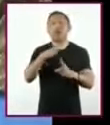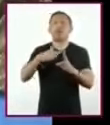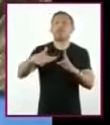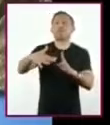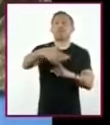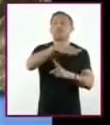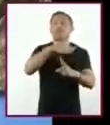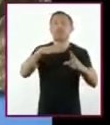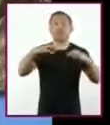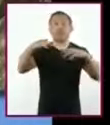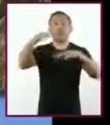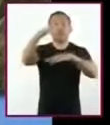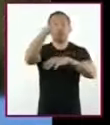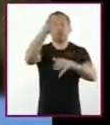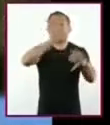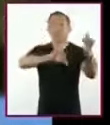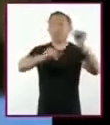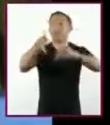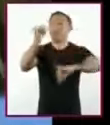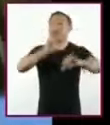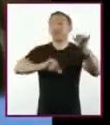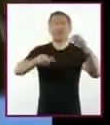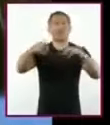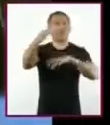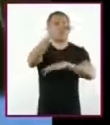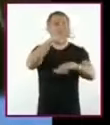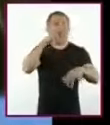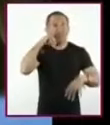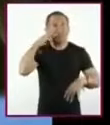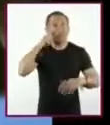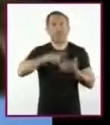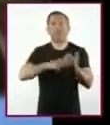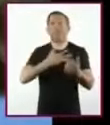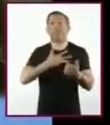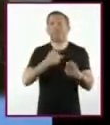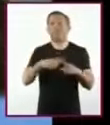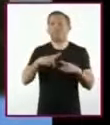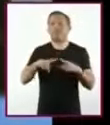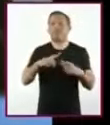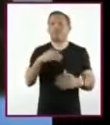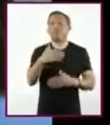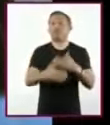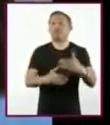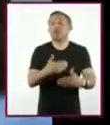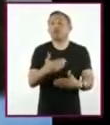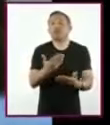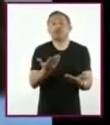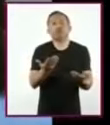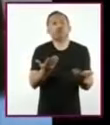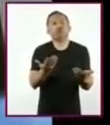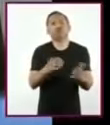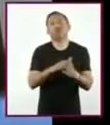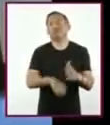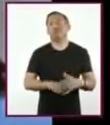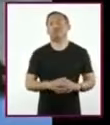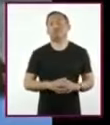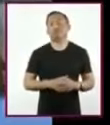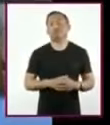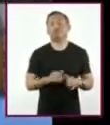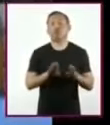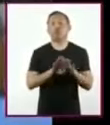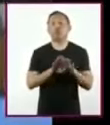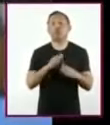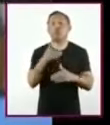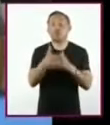ambiente y que provienen de diferentes tipos de procesos. Procesos productivos, procesos, por ejemplo, asociados con el uso de la